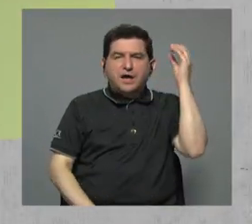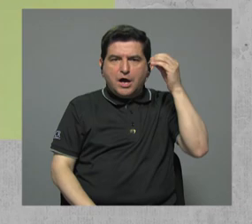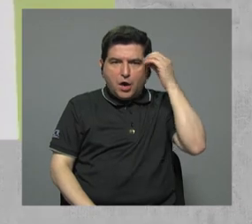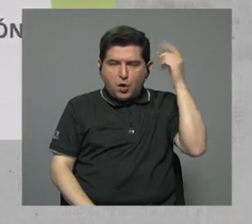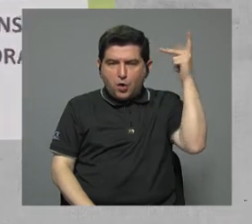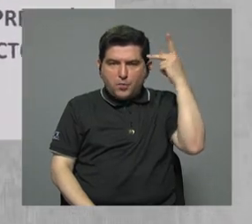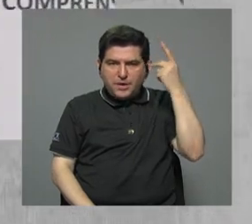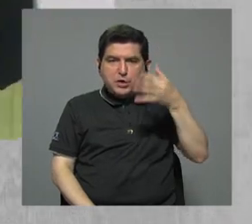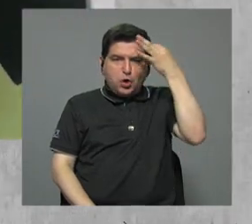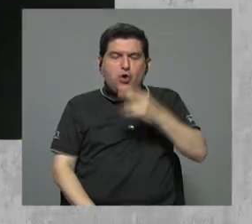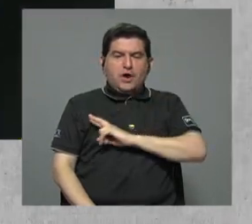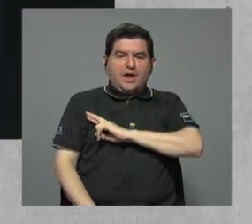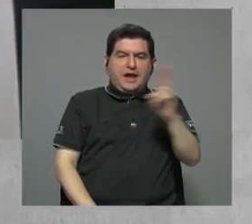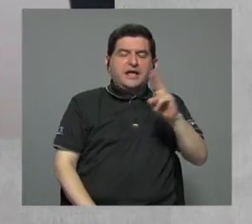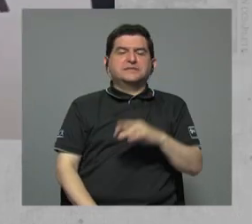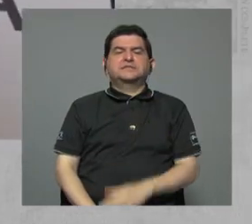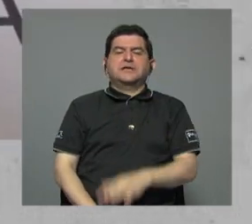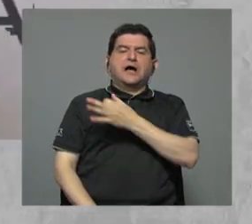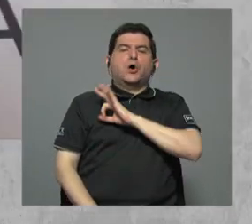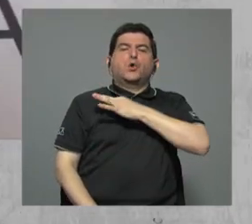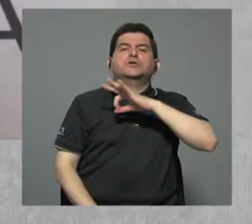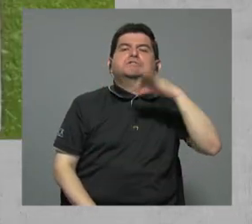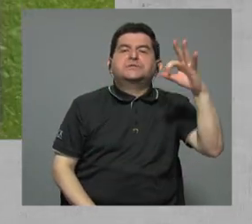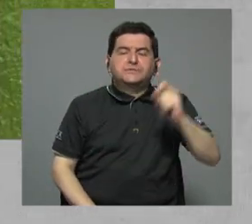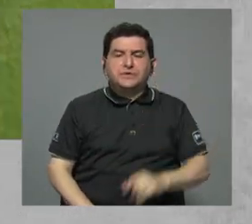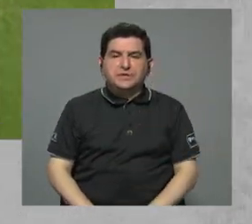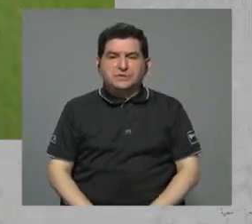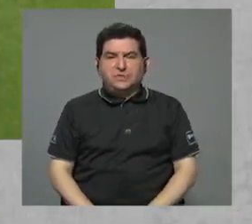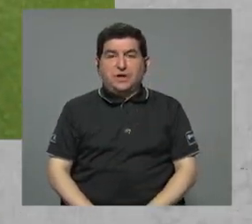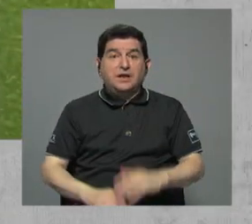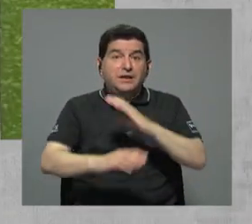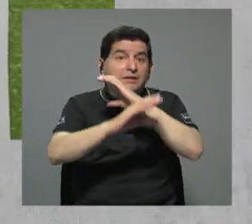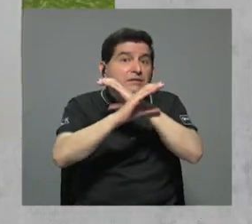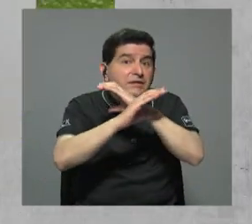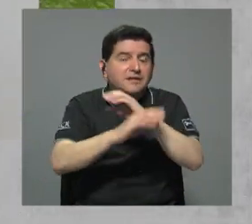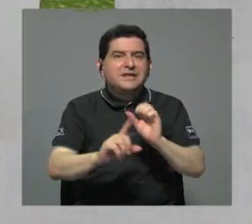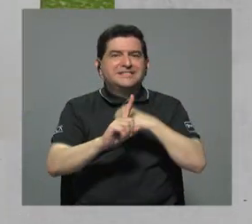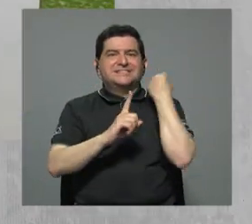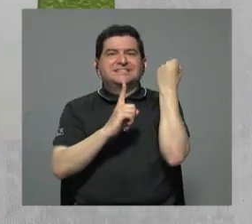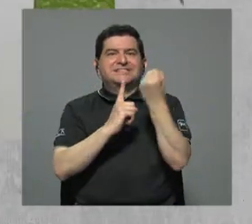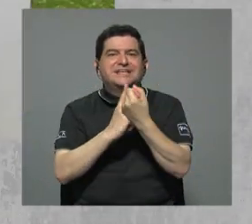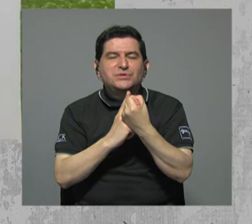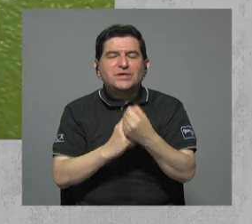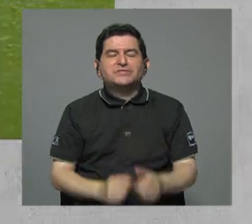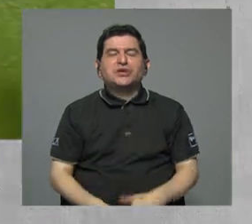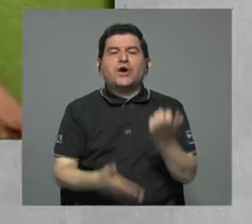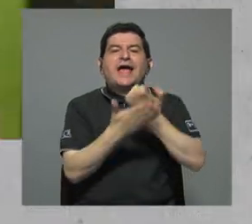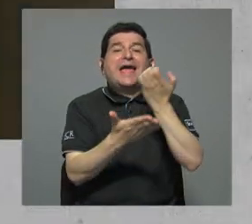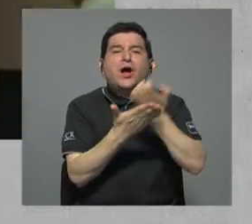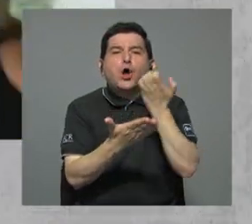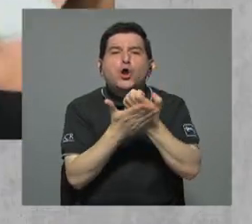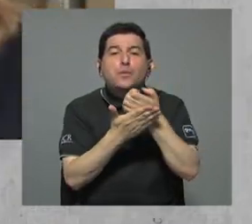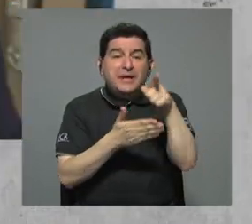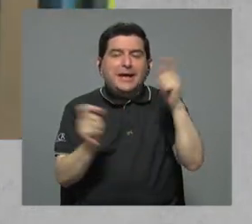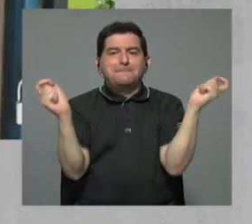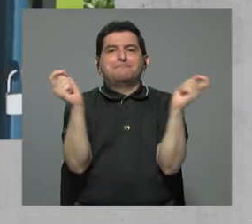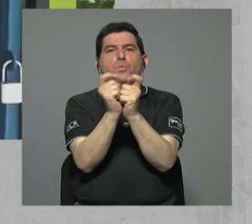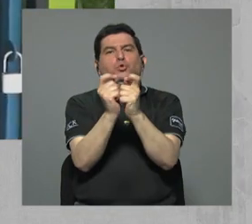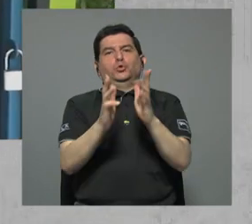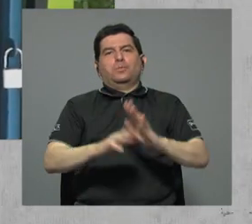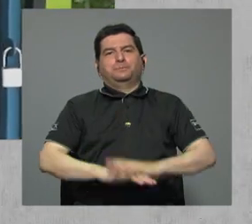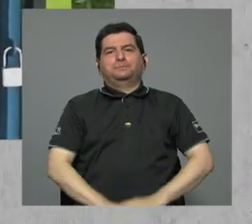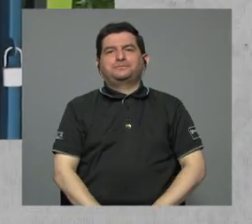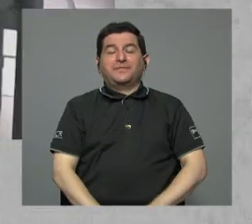convicciones religiosas su espíritu espiritual es ojo condición socioeconómica ahí está el punto exacto